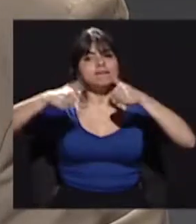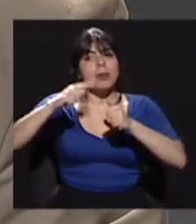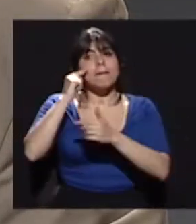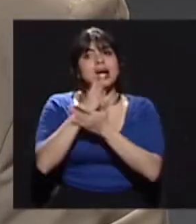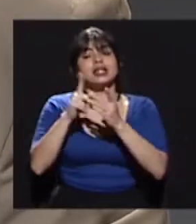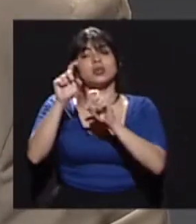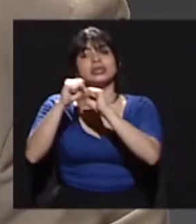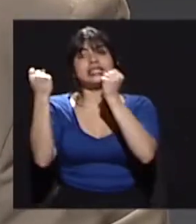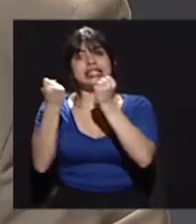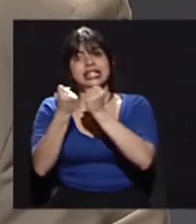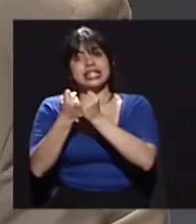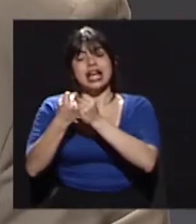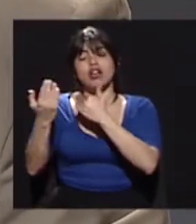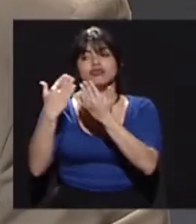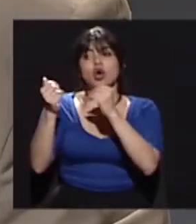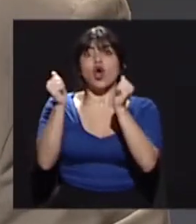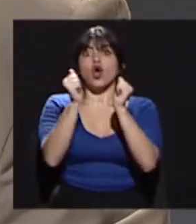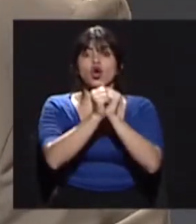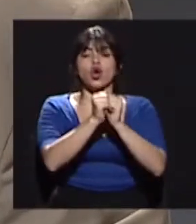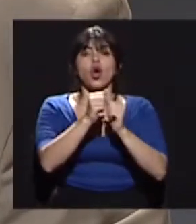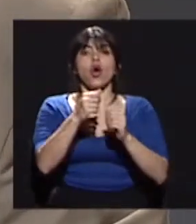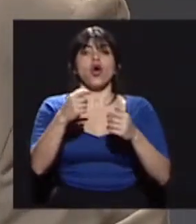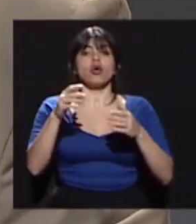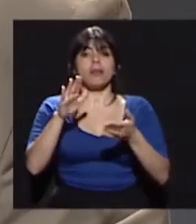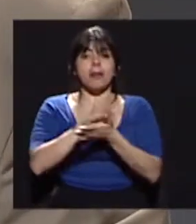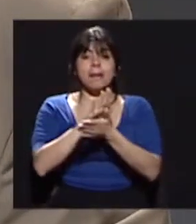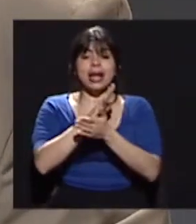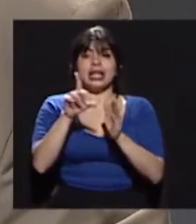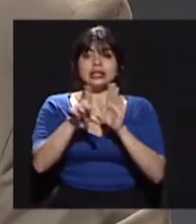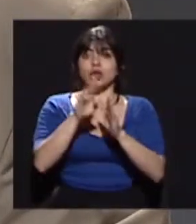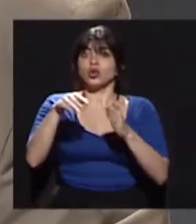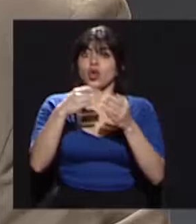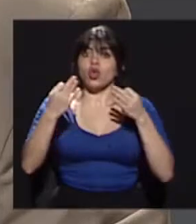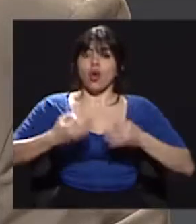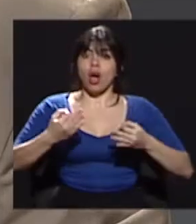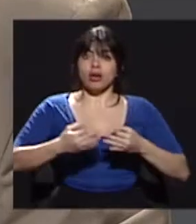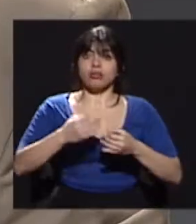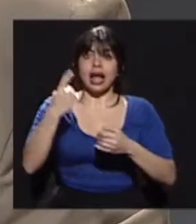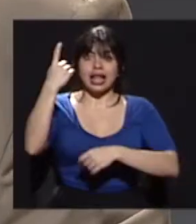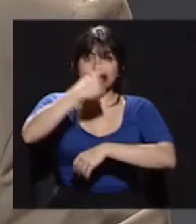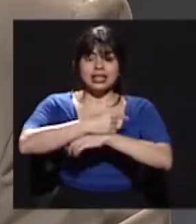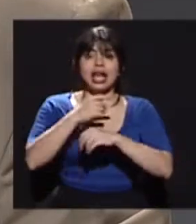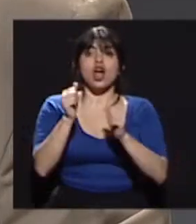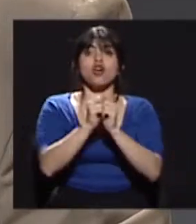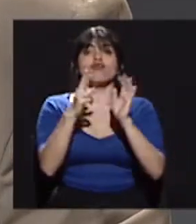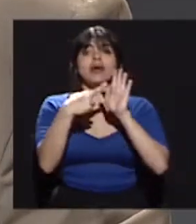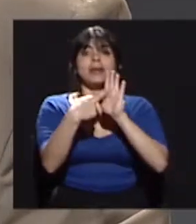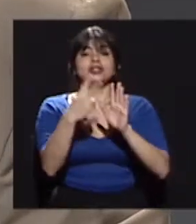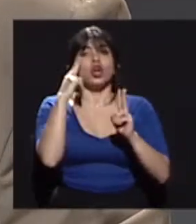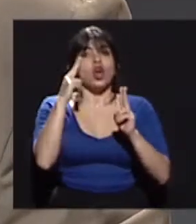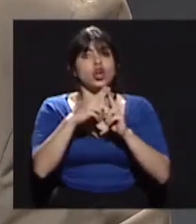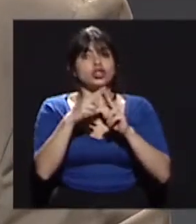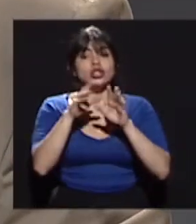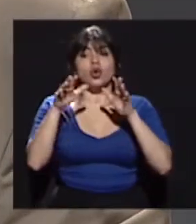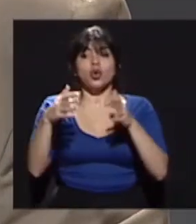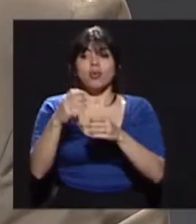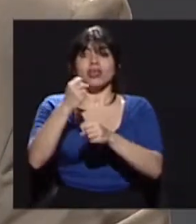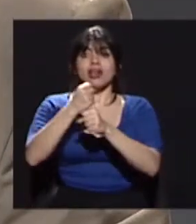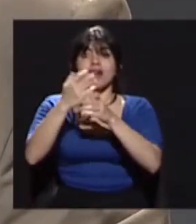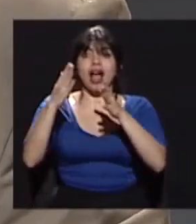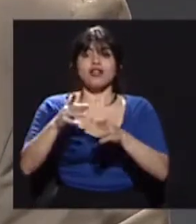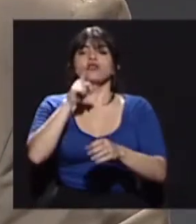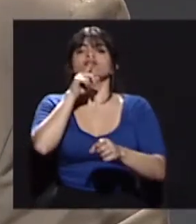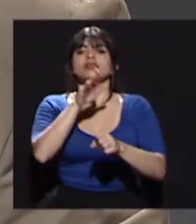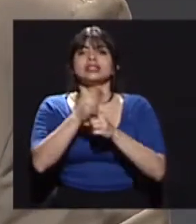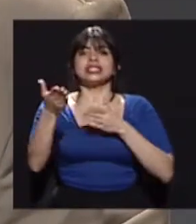sindical con personalidad jurídica vigente o una coalición de personas trabajadoras con representantes conocidos que garanticen dichos